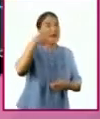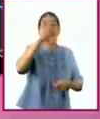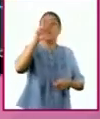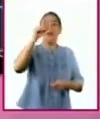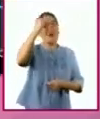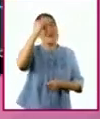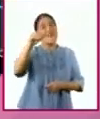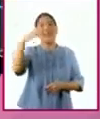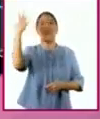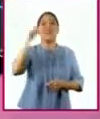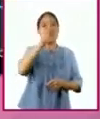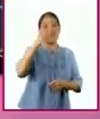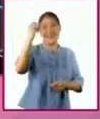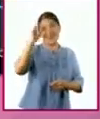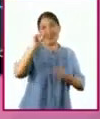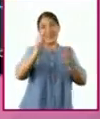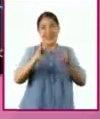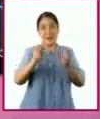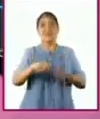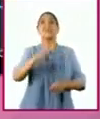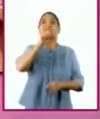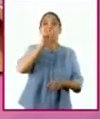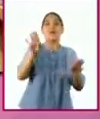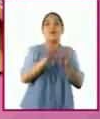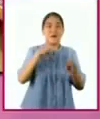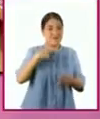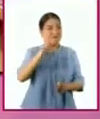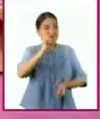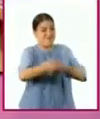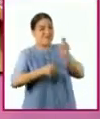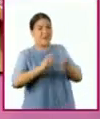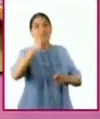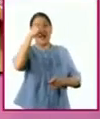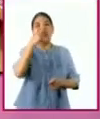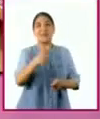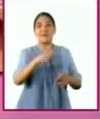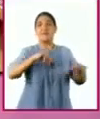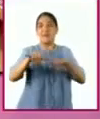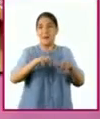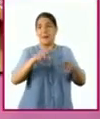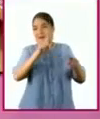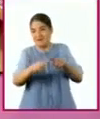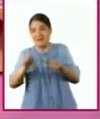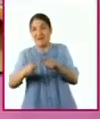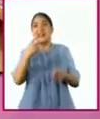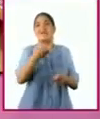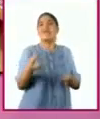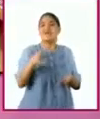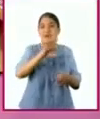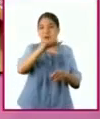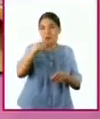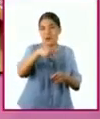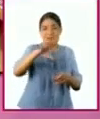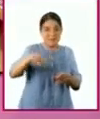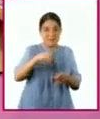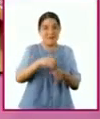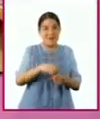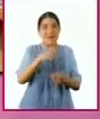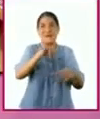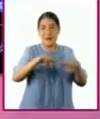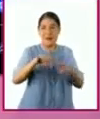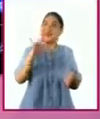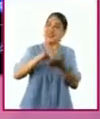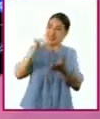Sí, además de que podré interpretar cualquier otro mapa que me interese según los elementos que contenga. Gracias,